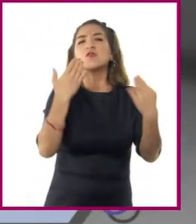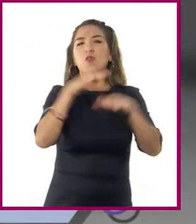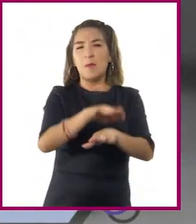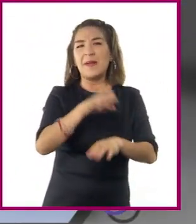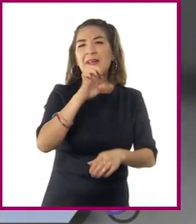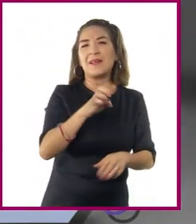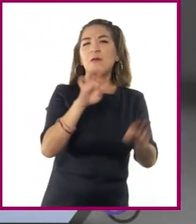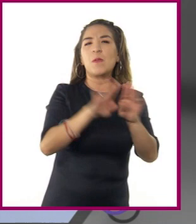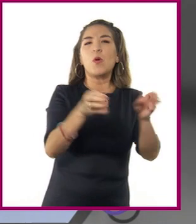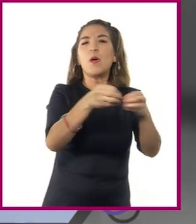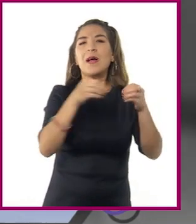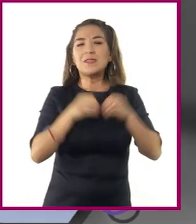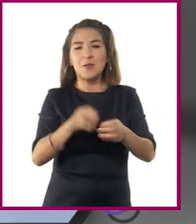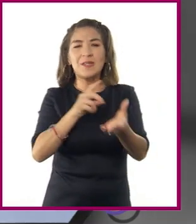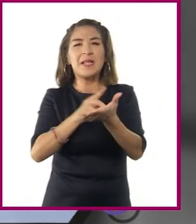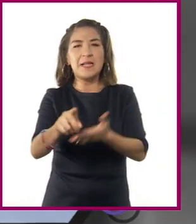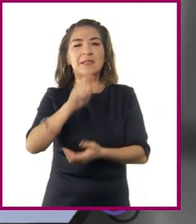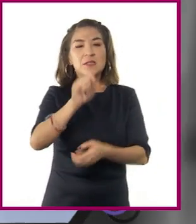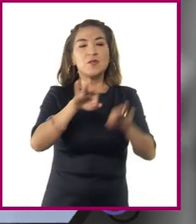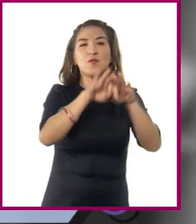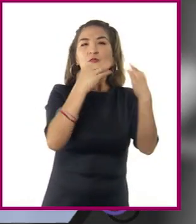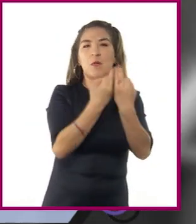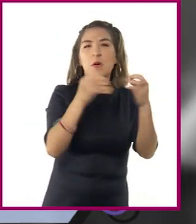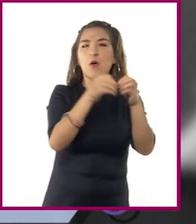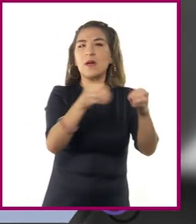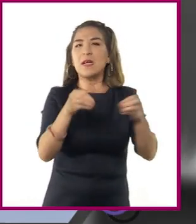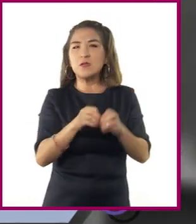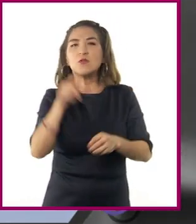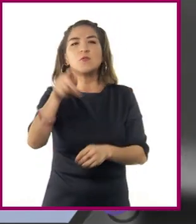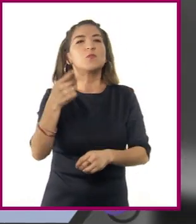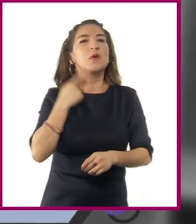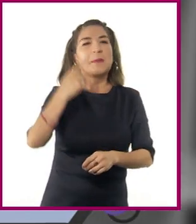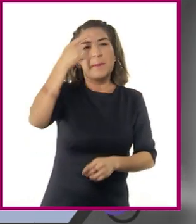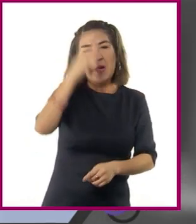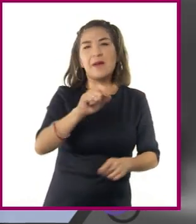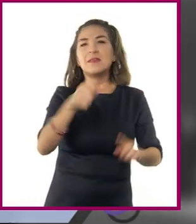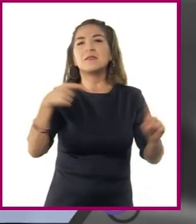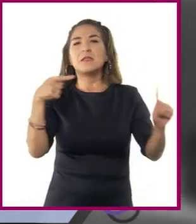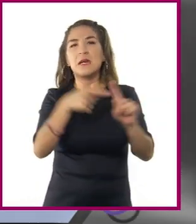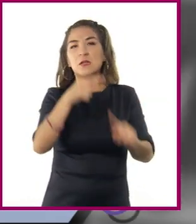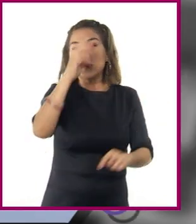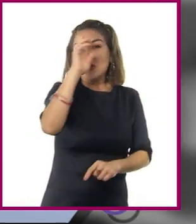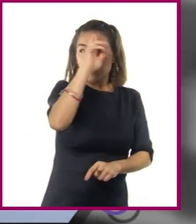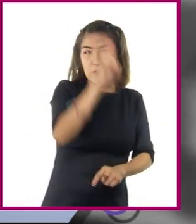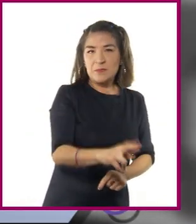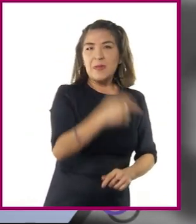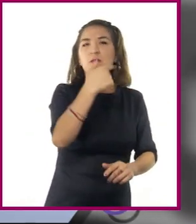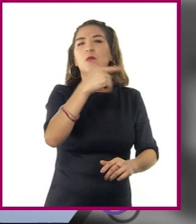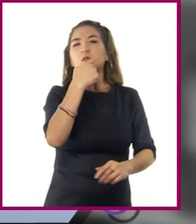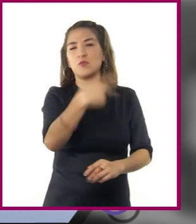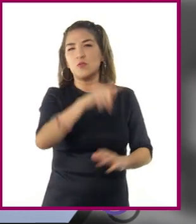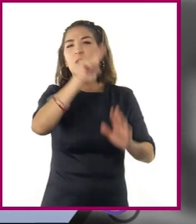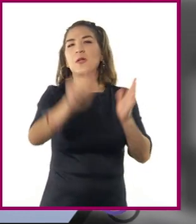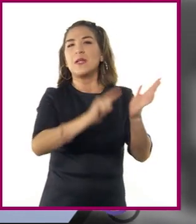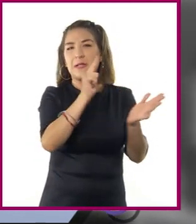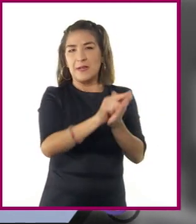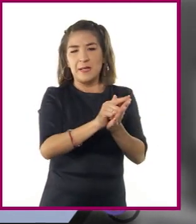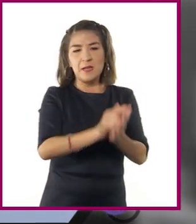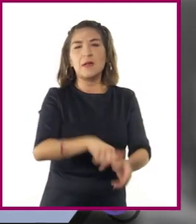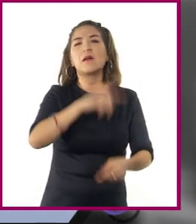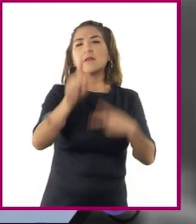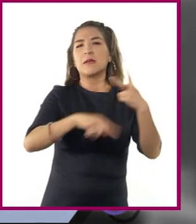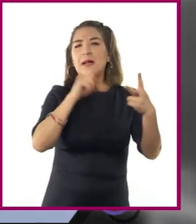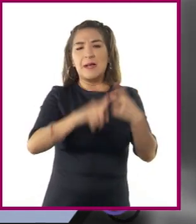Derecho. Número 1, forma de organización política en la que predomina el respeto a las leyes. Número 2, todas